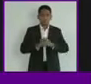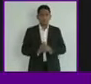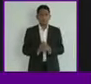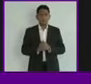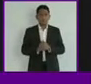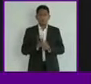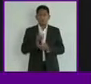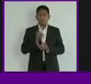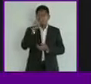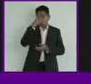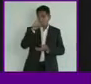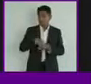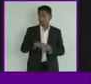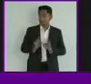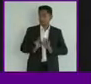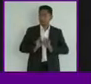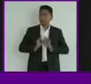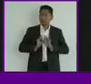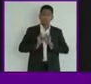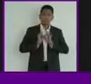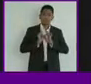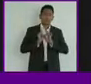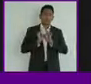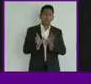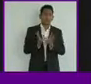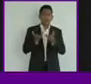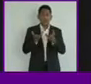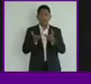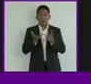parece delicado que los estemos sometiendo